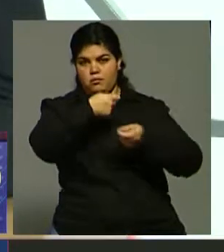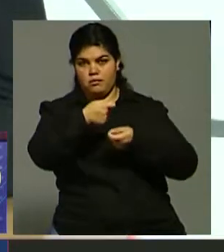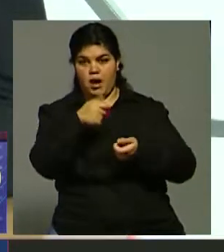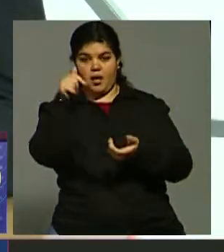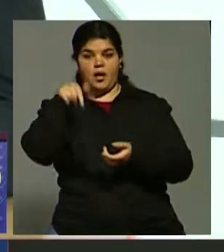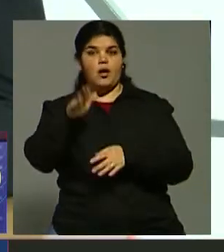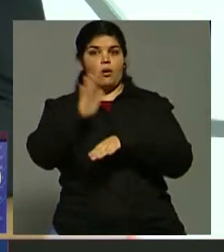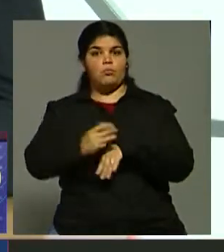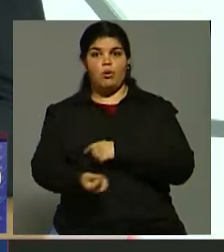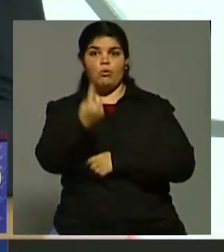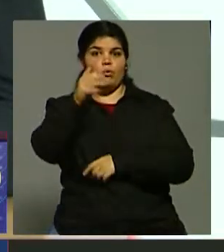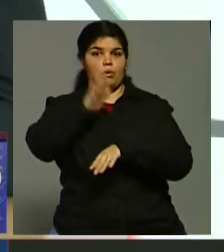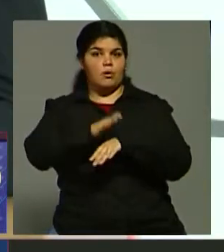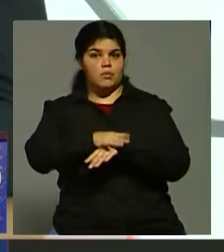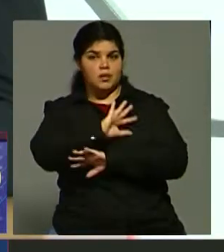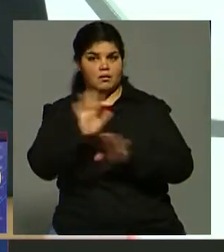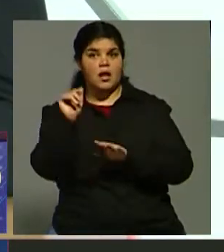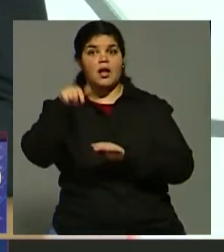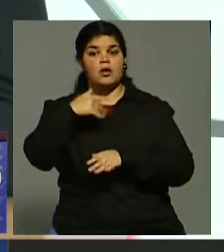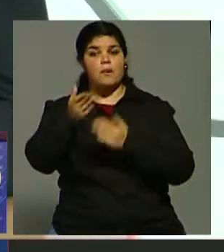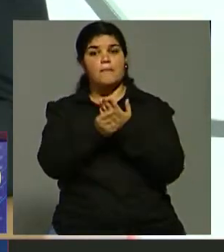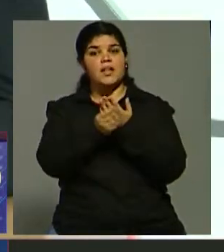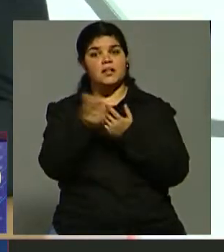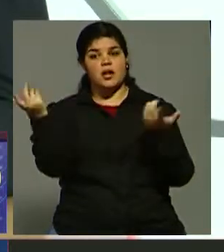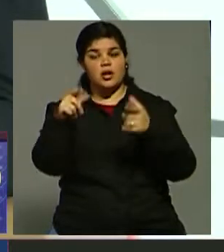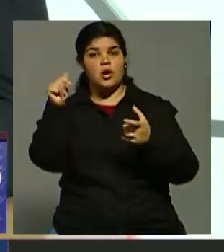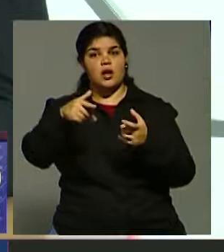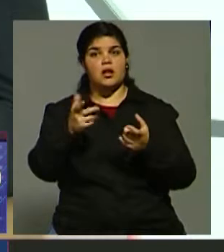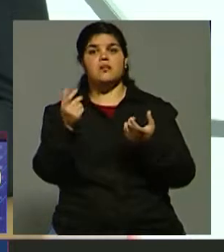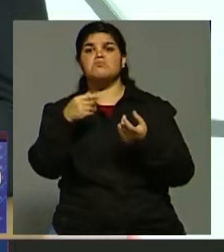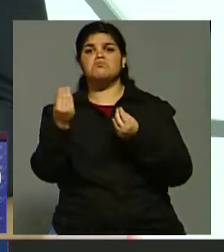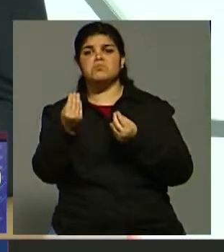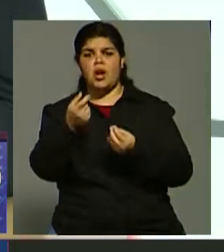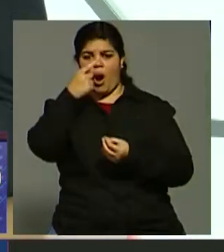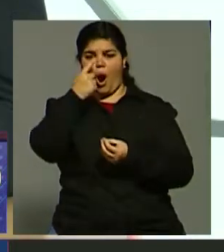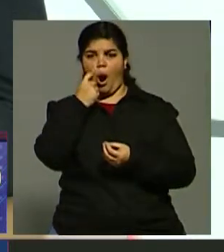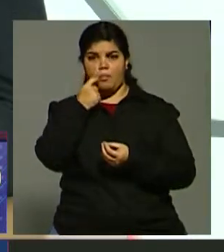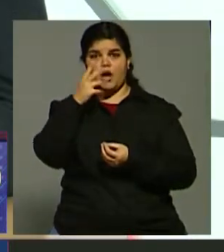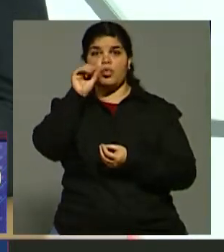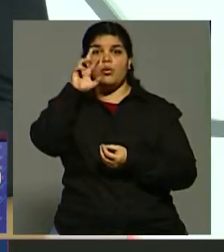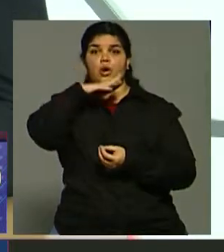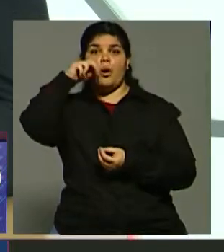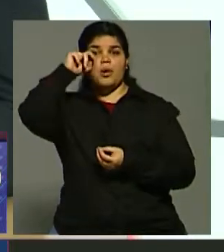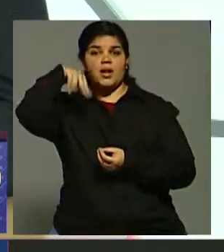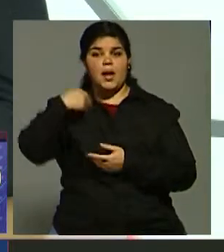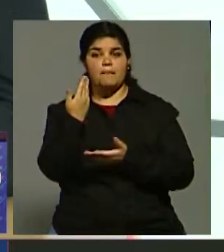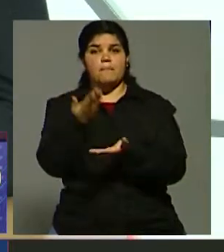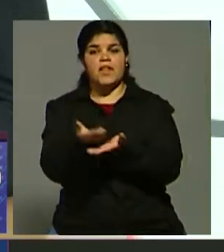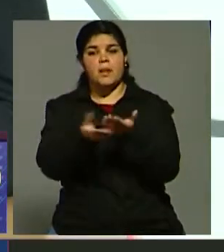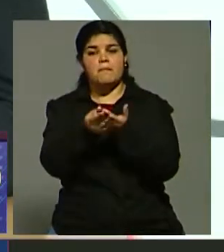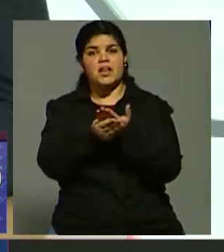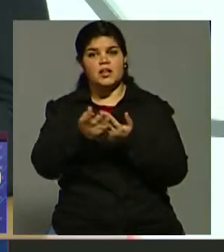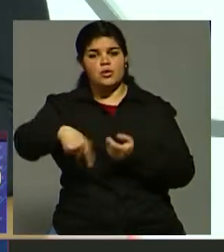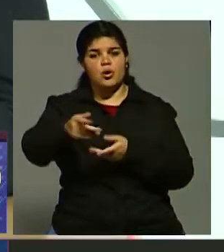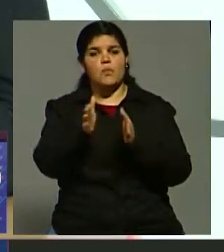que tuvieron hoy con todos los ministerios el ministro de jóvenes les pidió a la mayoría de los ministros que hicieran un esfuerzo en